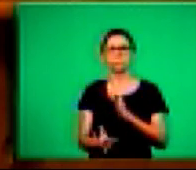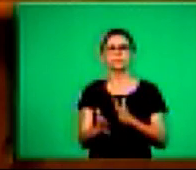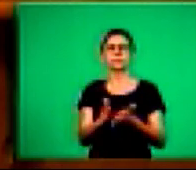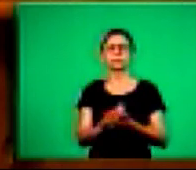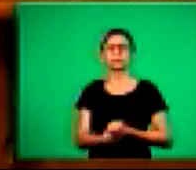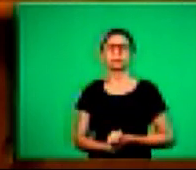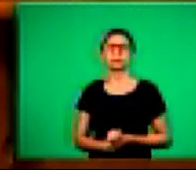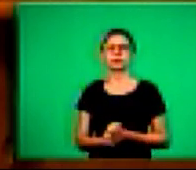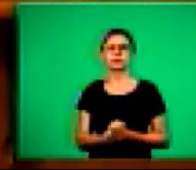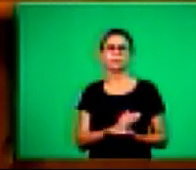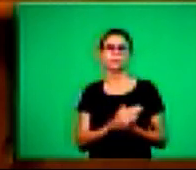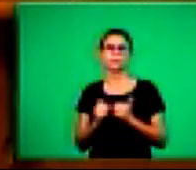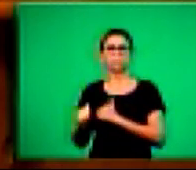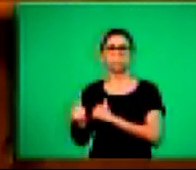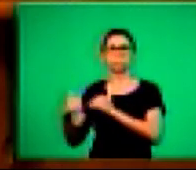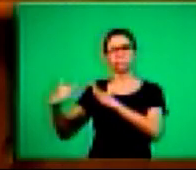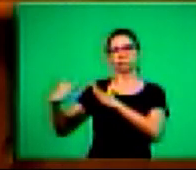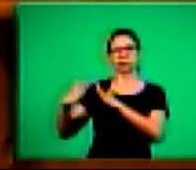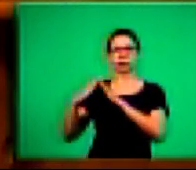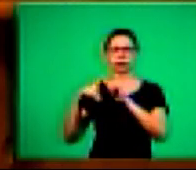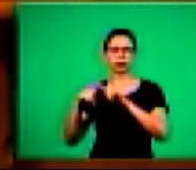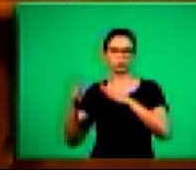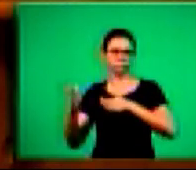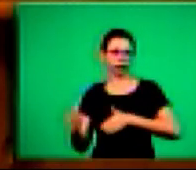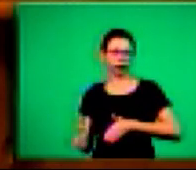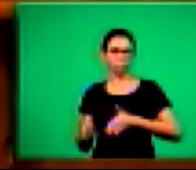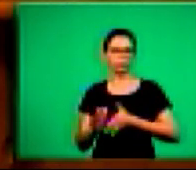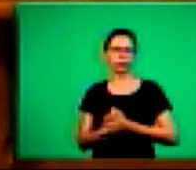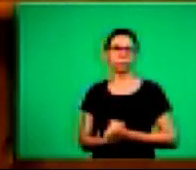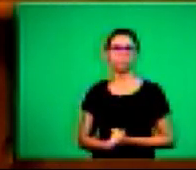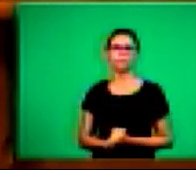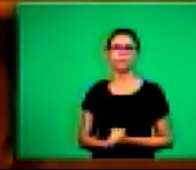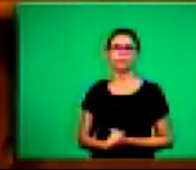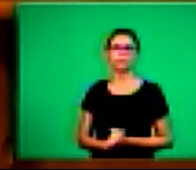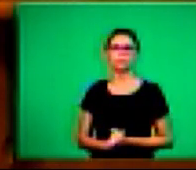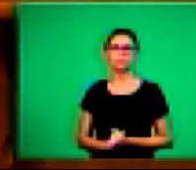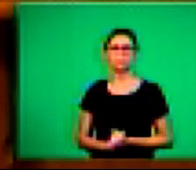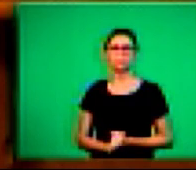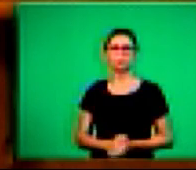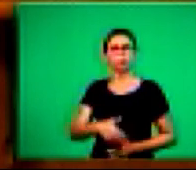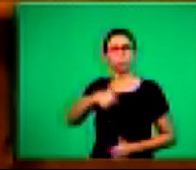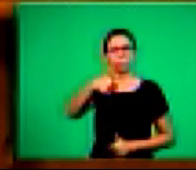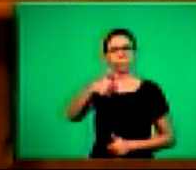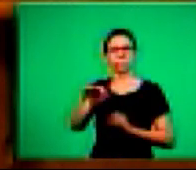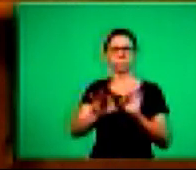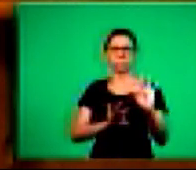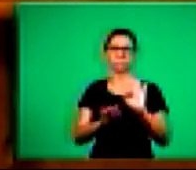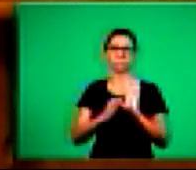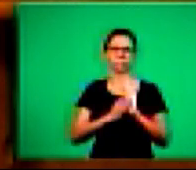la iglesia este fue el 1er proyecto